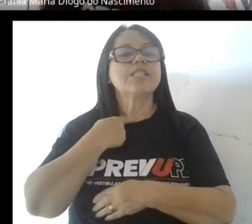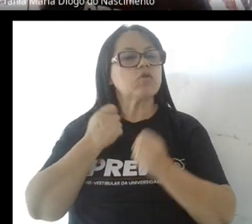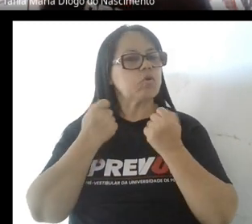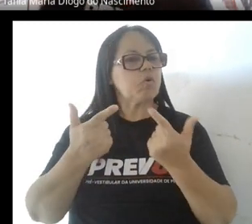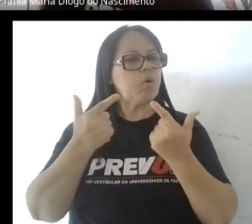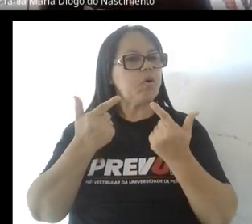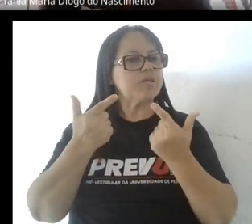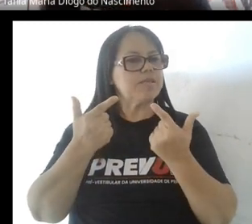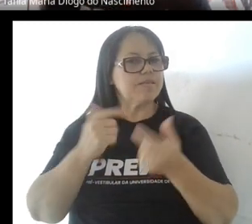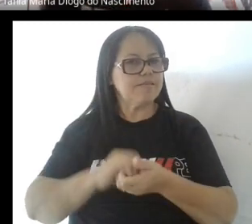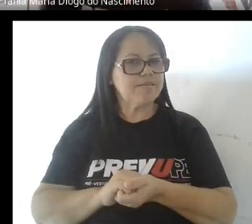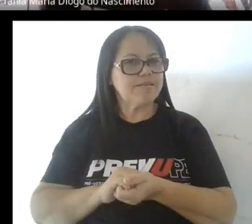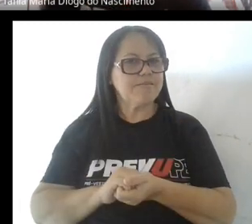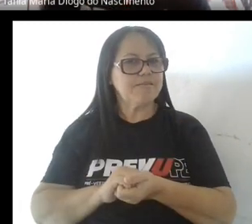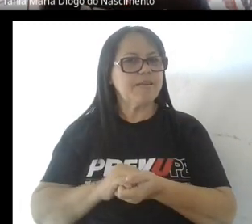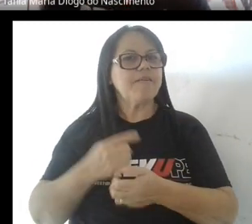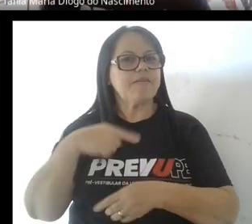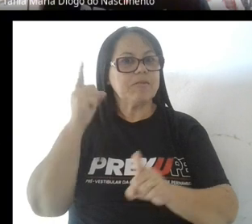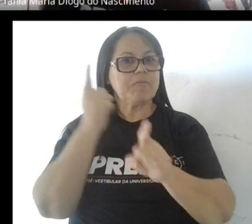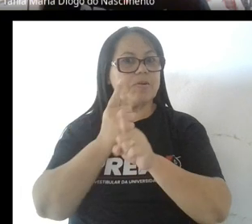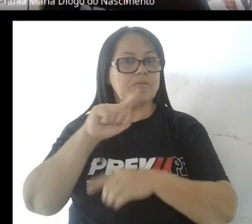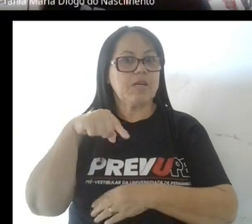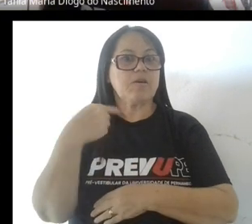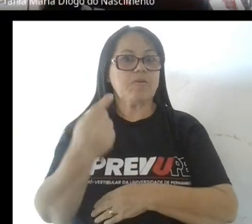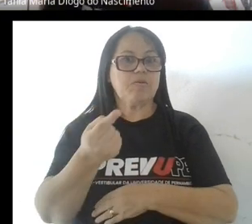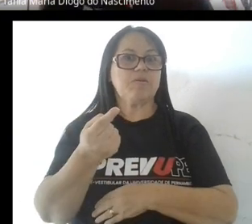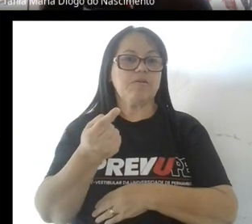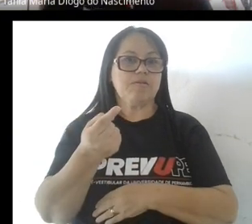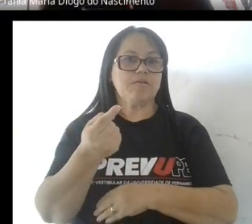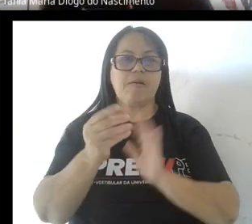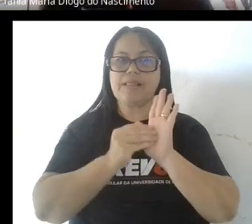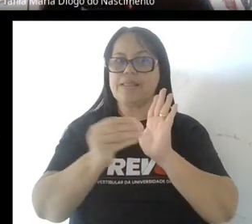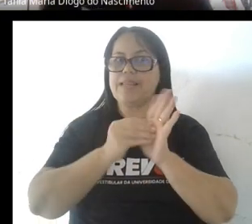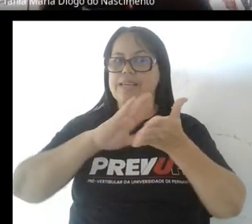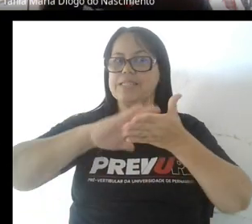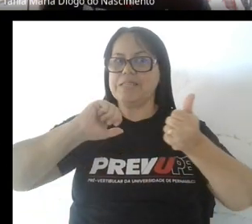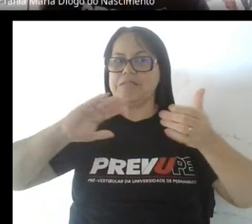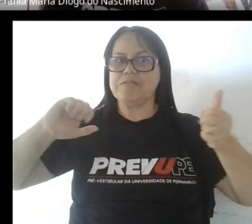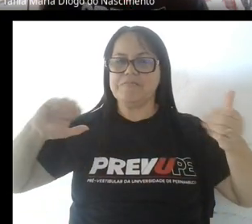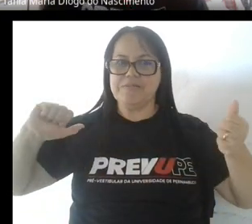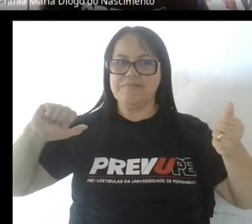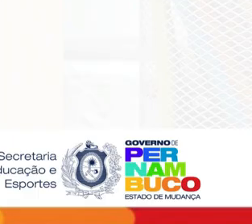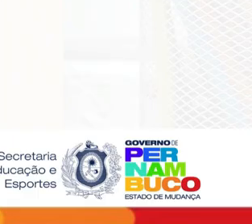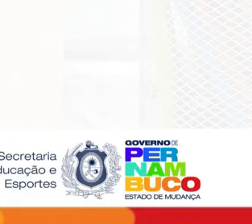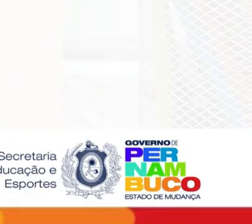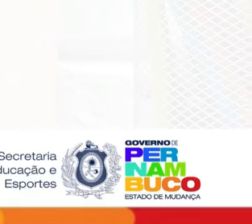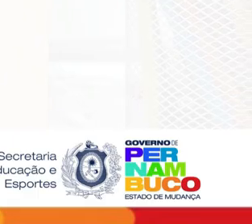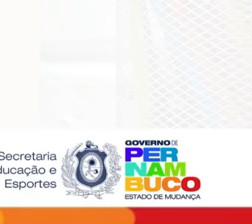y vamos hasta el próximo encuentro con Gotitas de Español y algunas dicas.